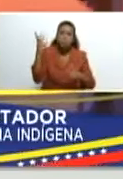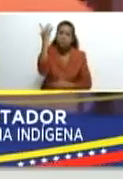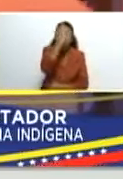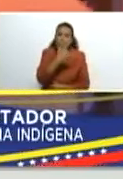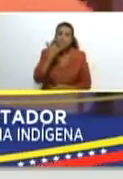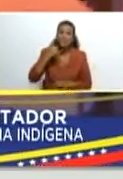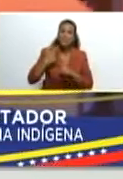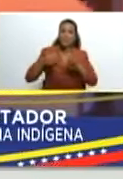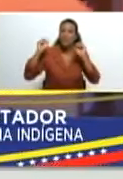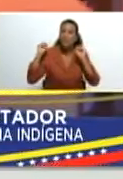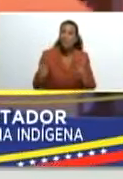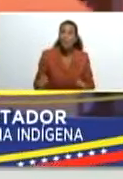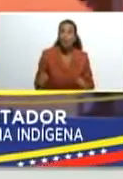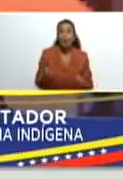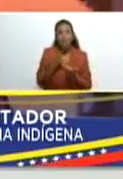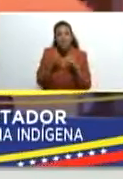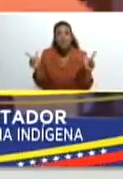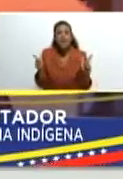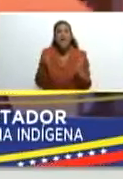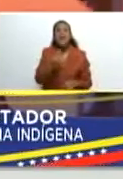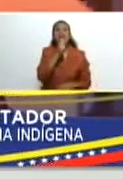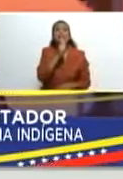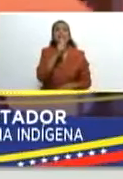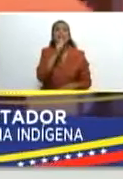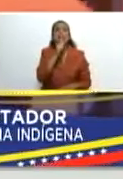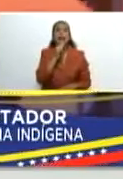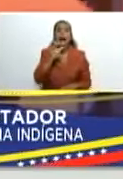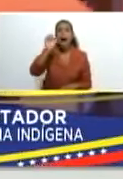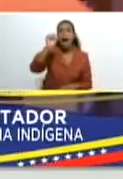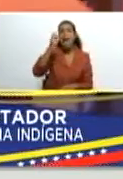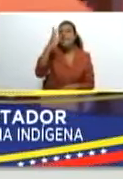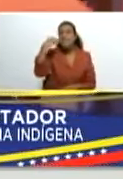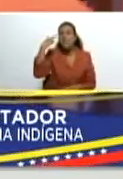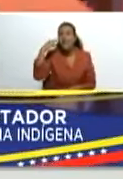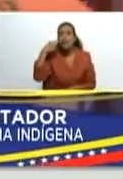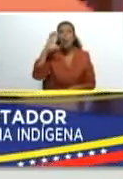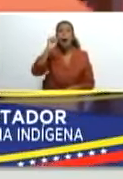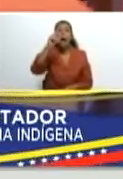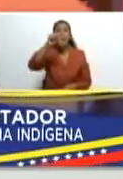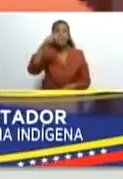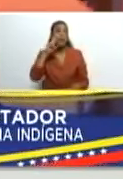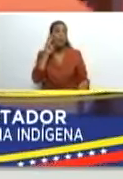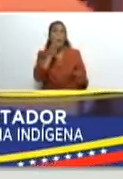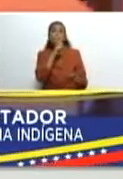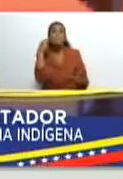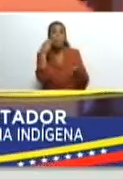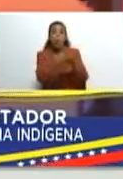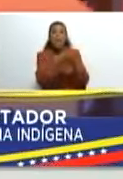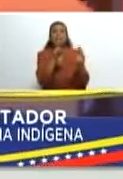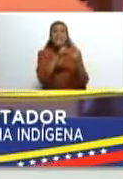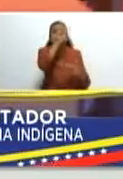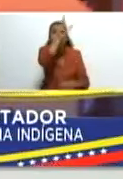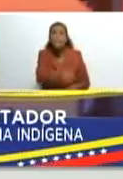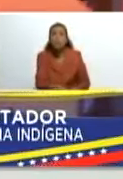afrovenezolana. ¿Quién es el negro Andresote? Nuestros niños y niñas podrían contestar esa pregunta. ¿Quién es